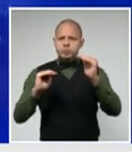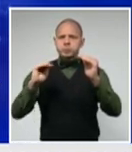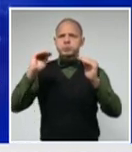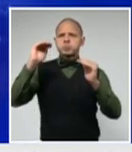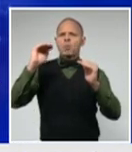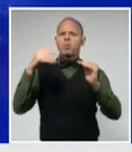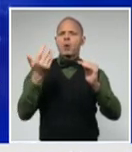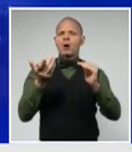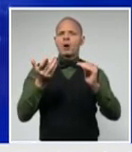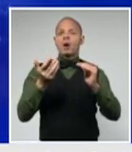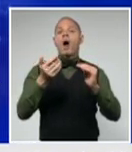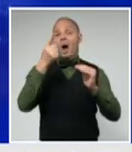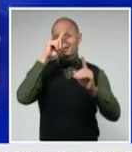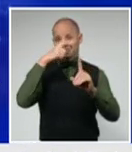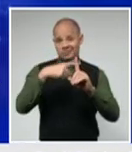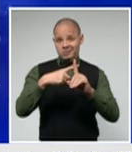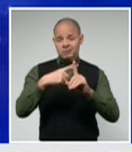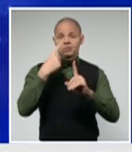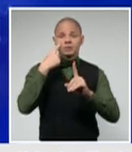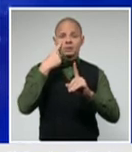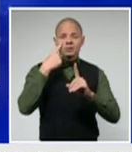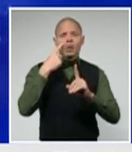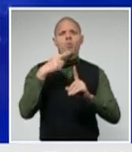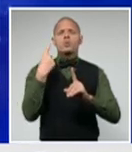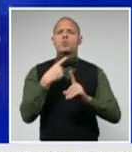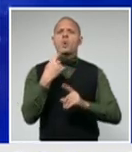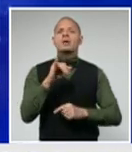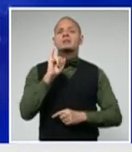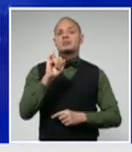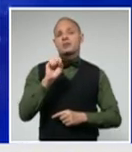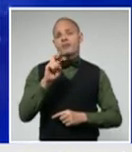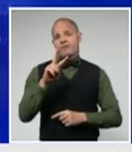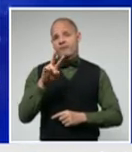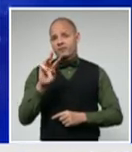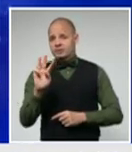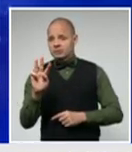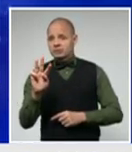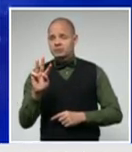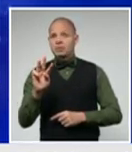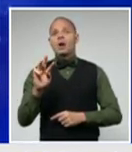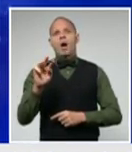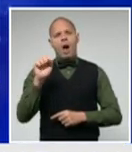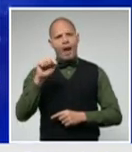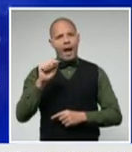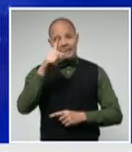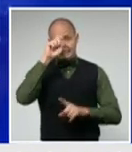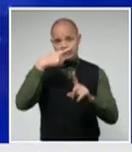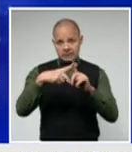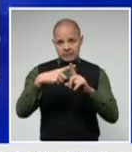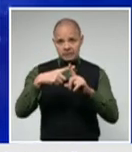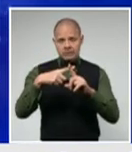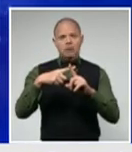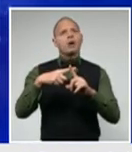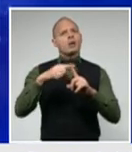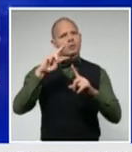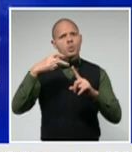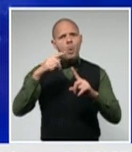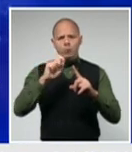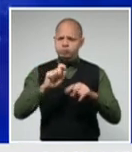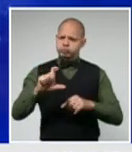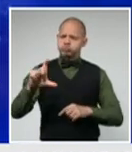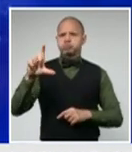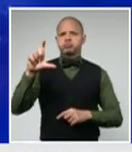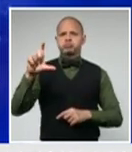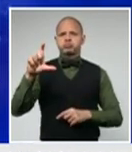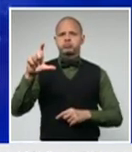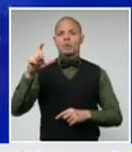623 como promedio de pacientes activos, pues también fue elevado, aunque inferior a el del